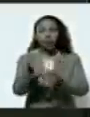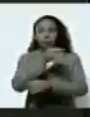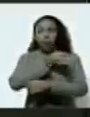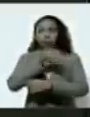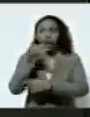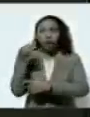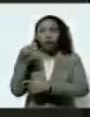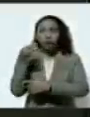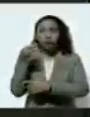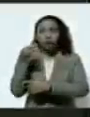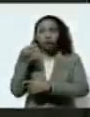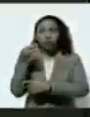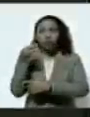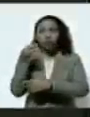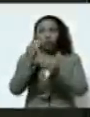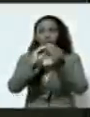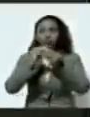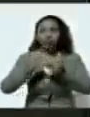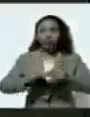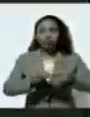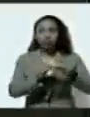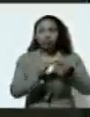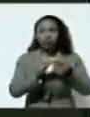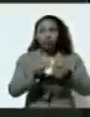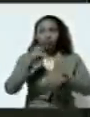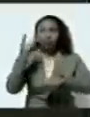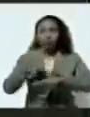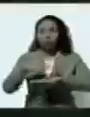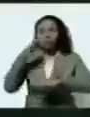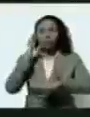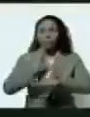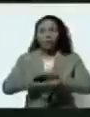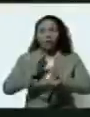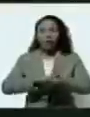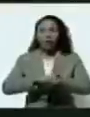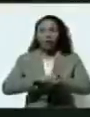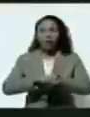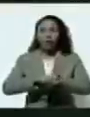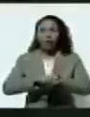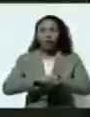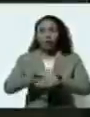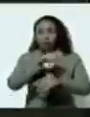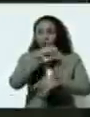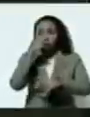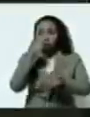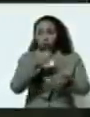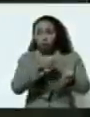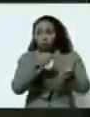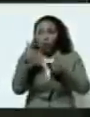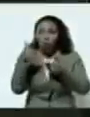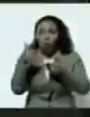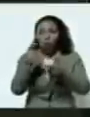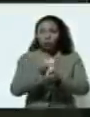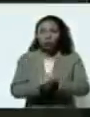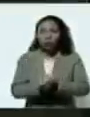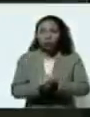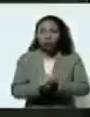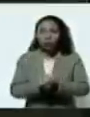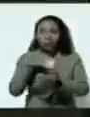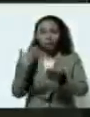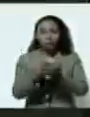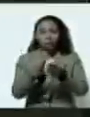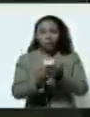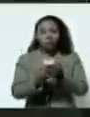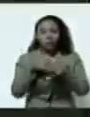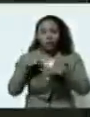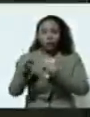perfectamente prefigurado un grave delito, el delito del narcotraficante y de legitimación de capitales.